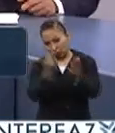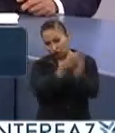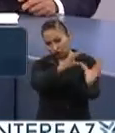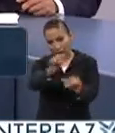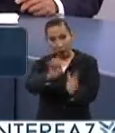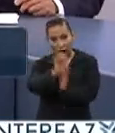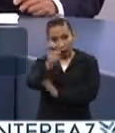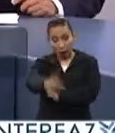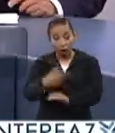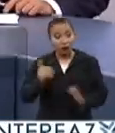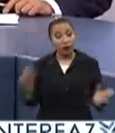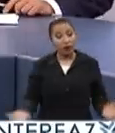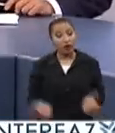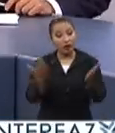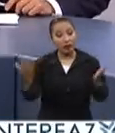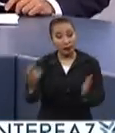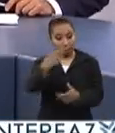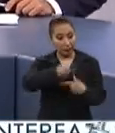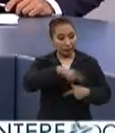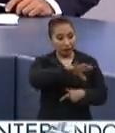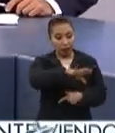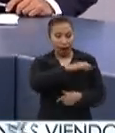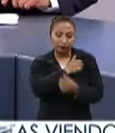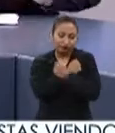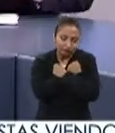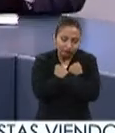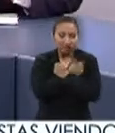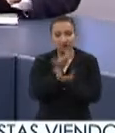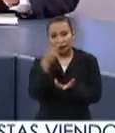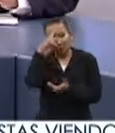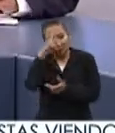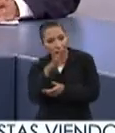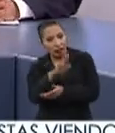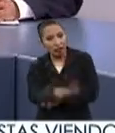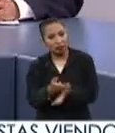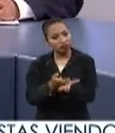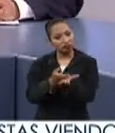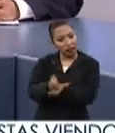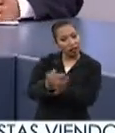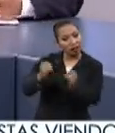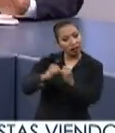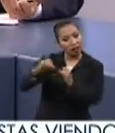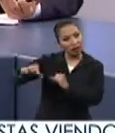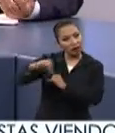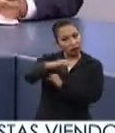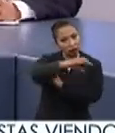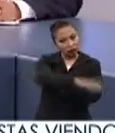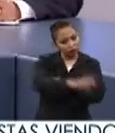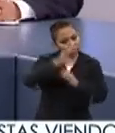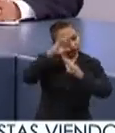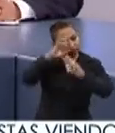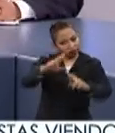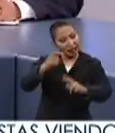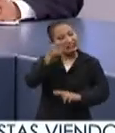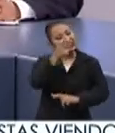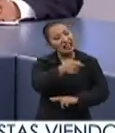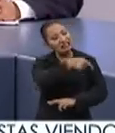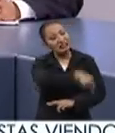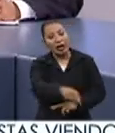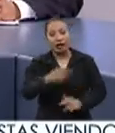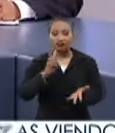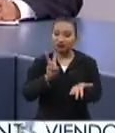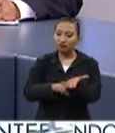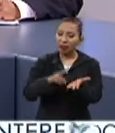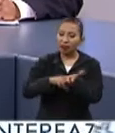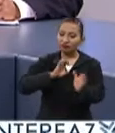el de fomentar en el personal el amor a la patria y lealtad a las instituciones, inculcándoles el significado de las